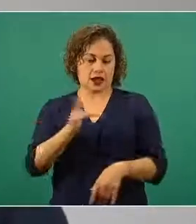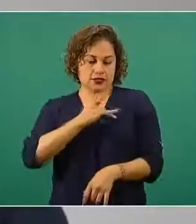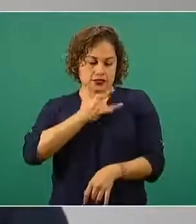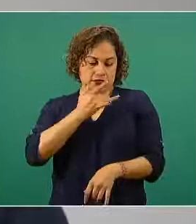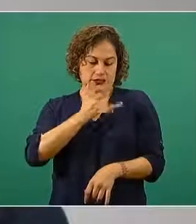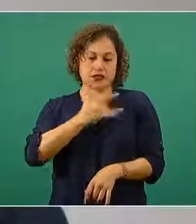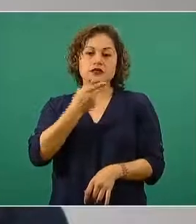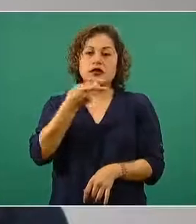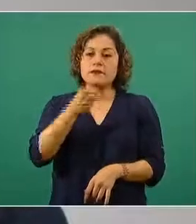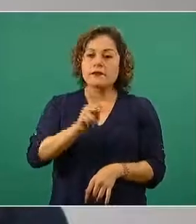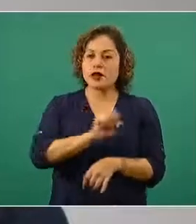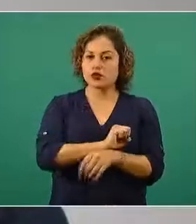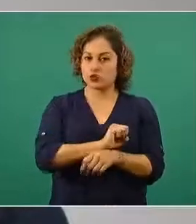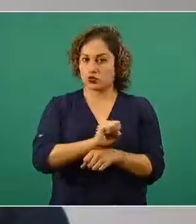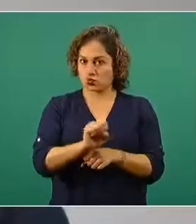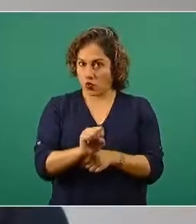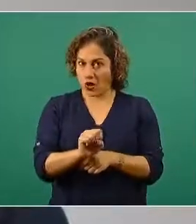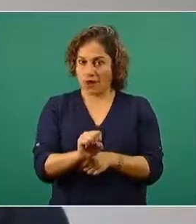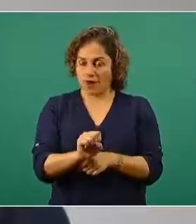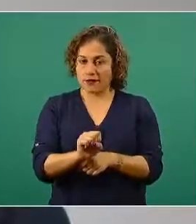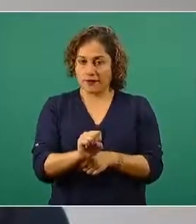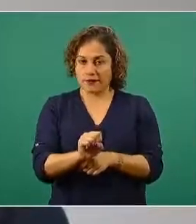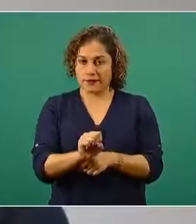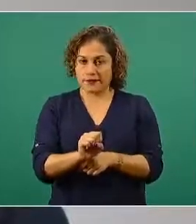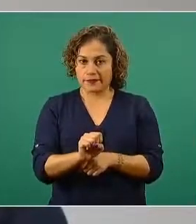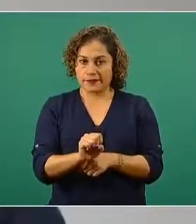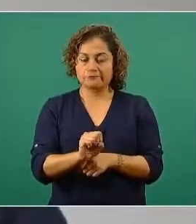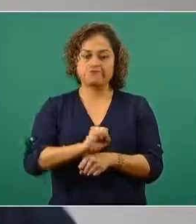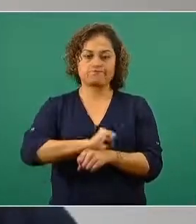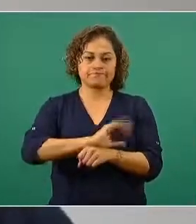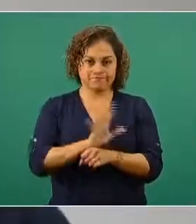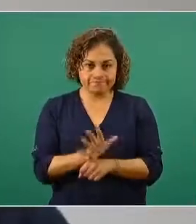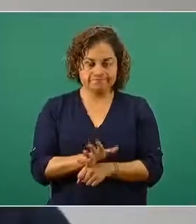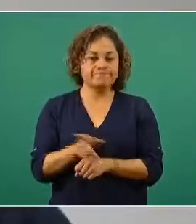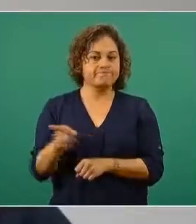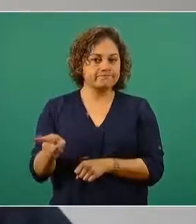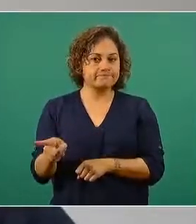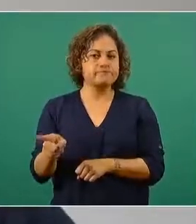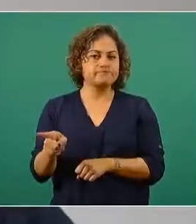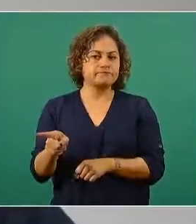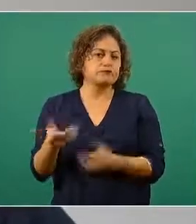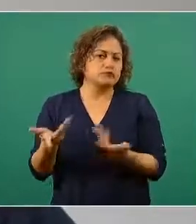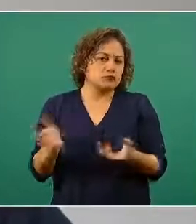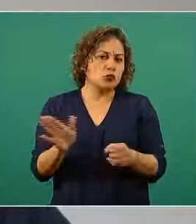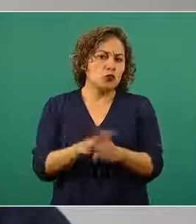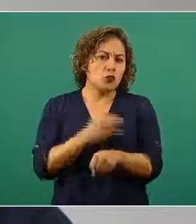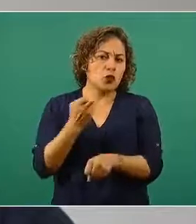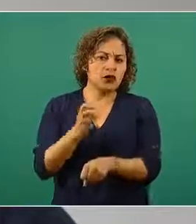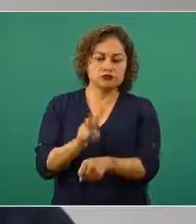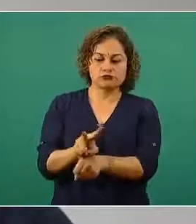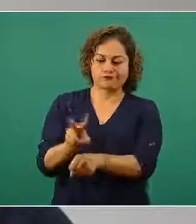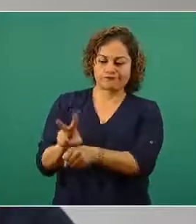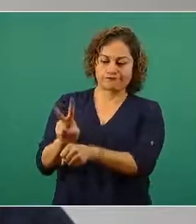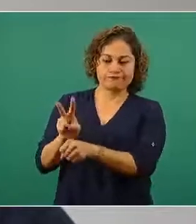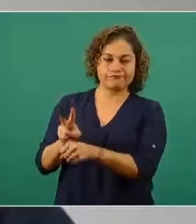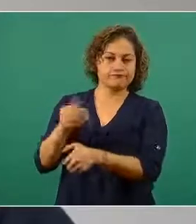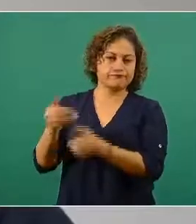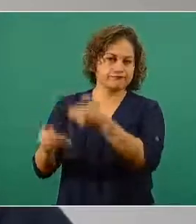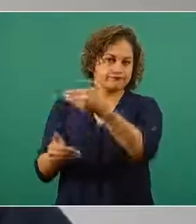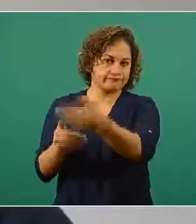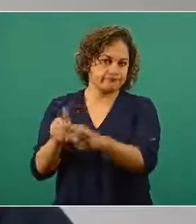COVID leve y obviamente estará teniendo un seguimiento clínico epidemiológico en los siguientes